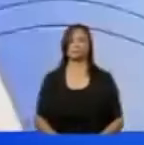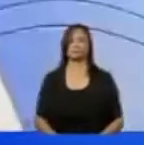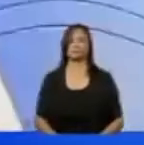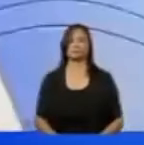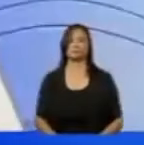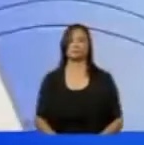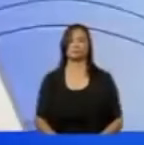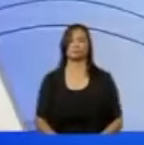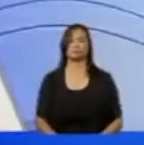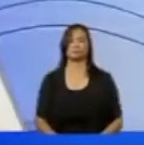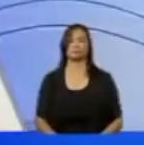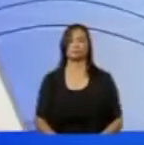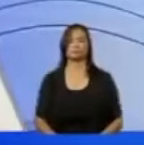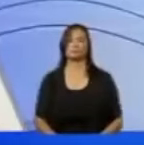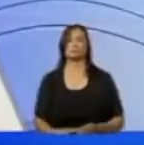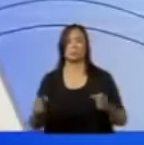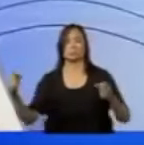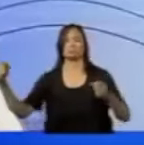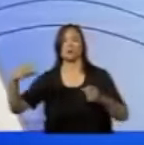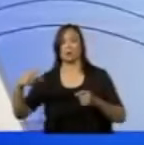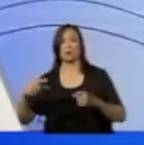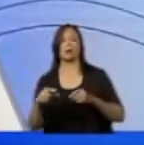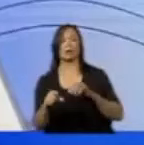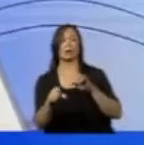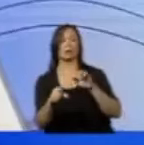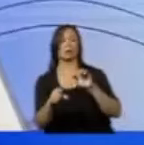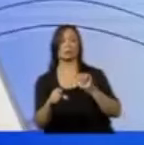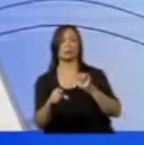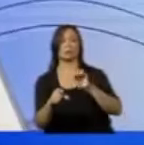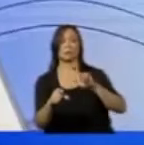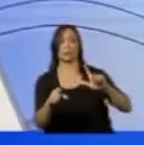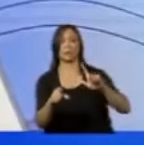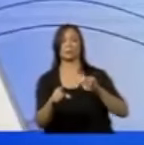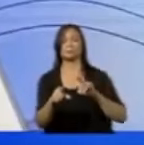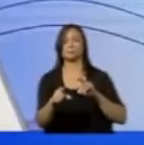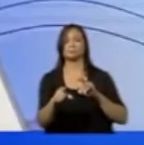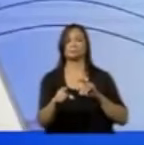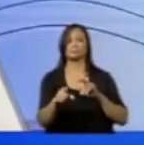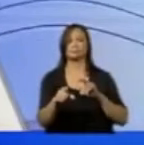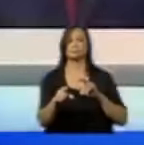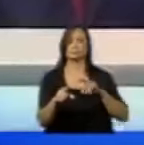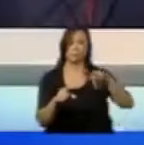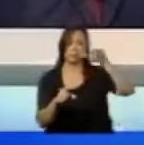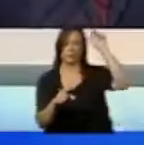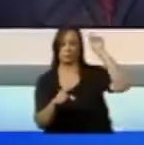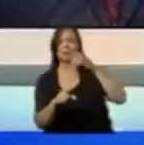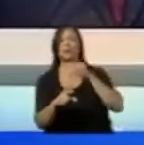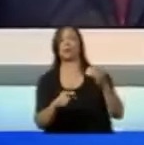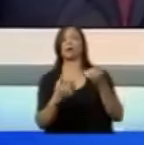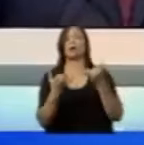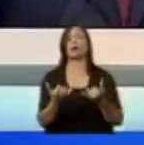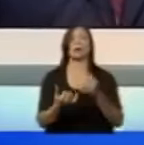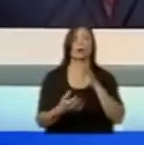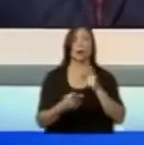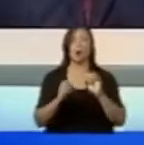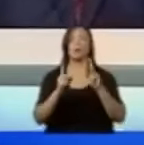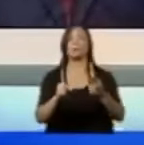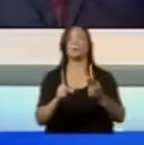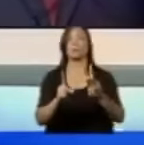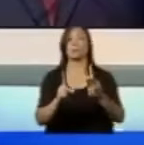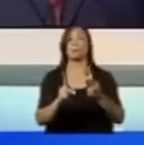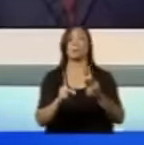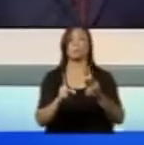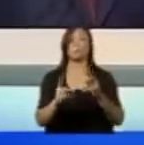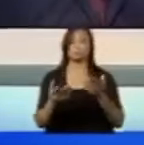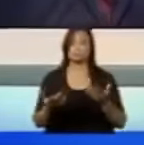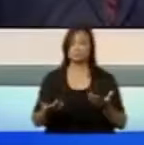pasamos a otra pregunta. Derecho a réplica del candidato Martínez. Entre el candidato Abinader habla de